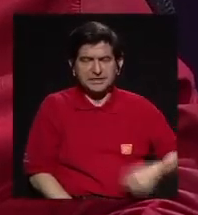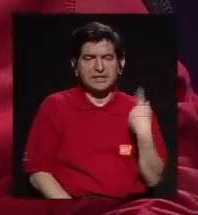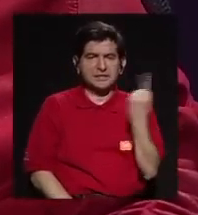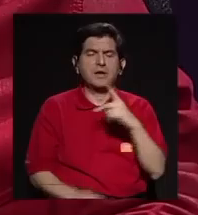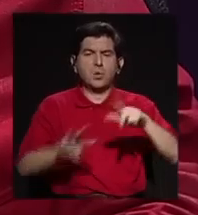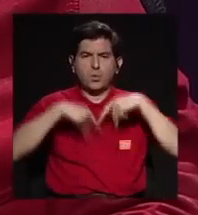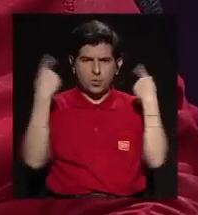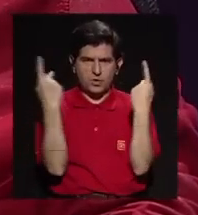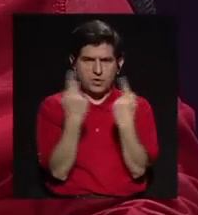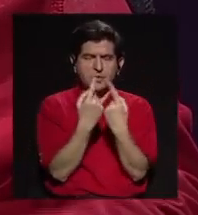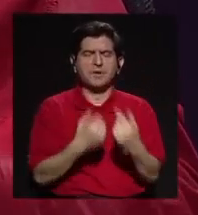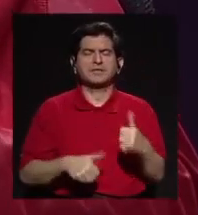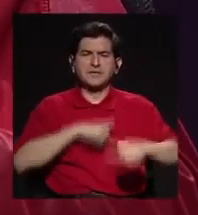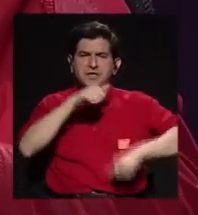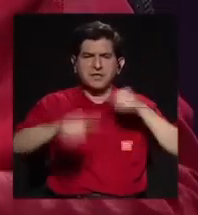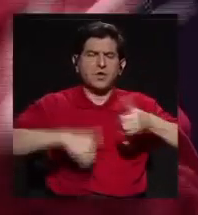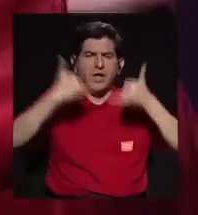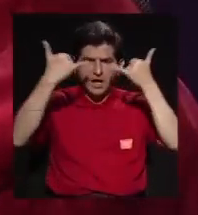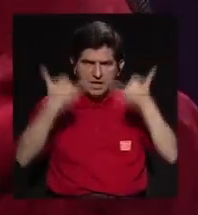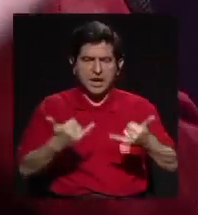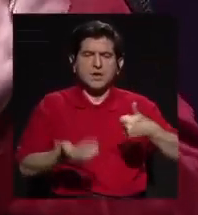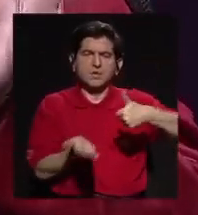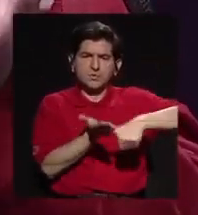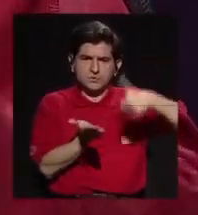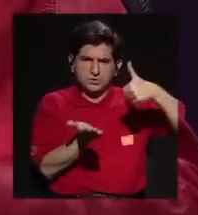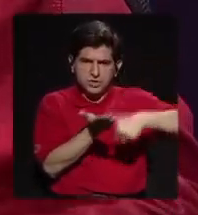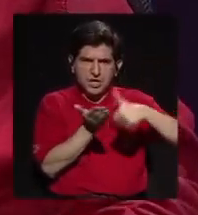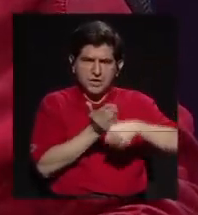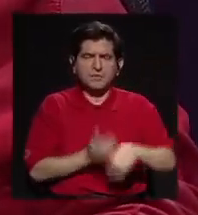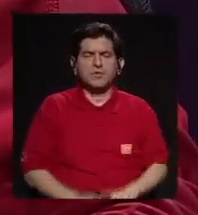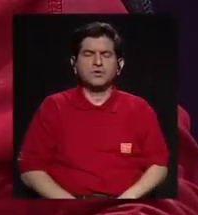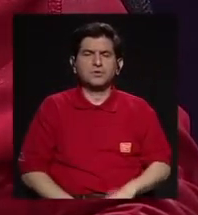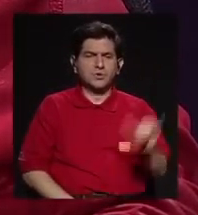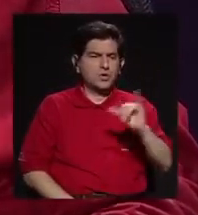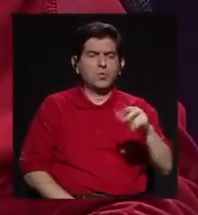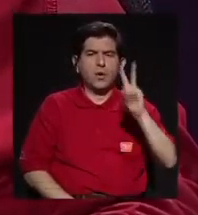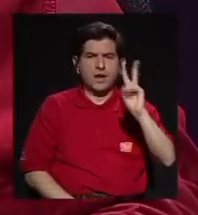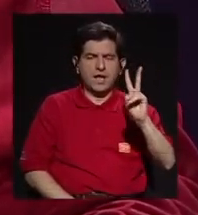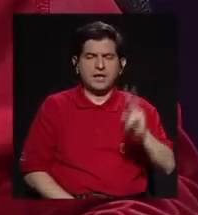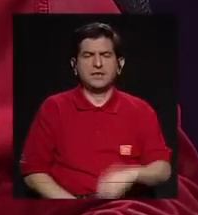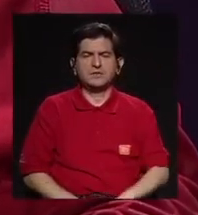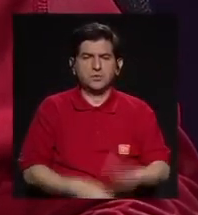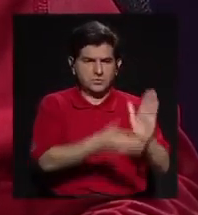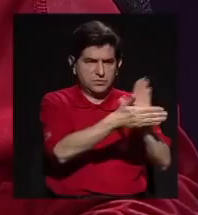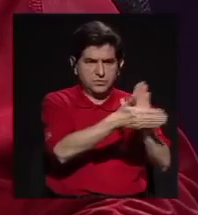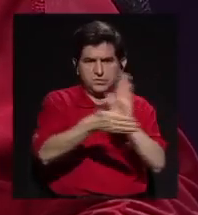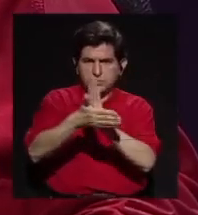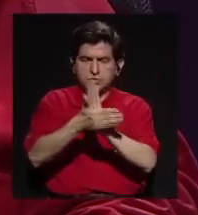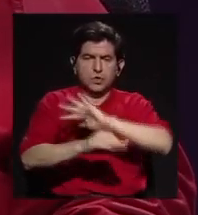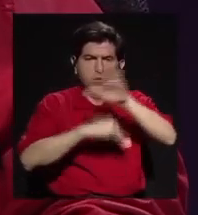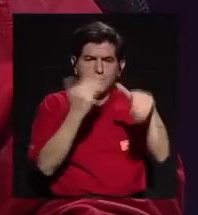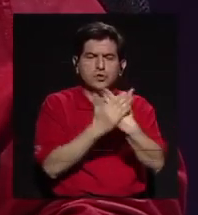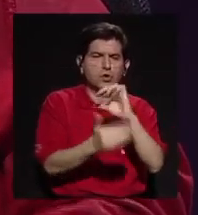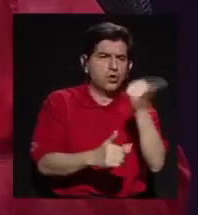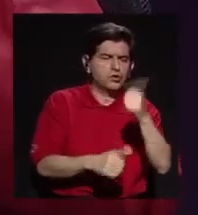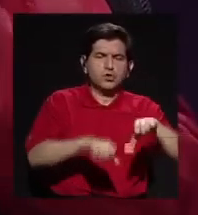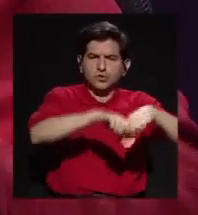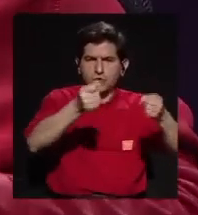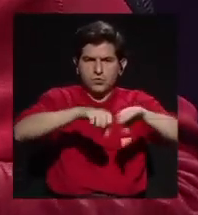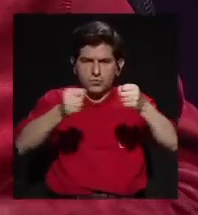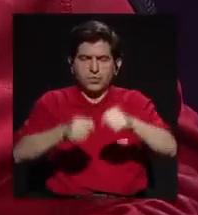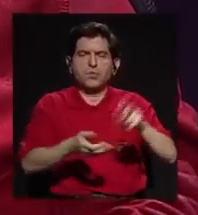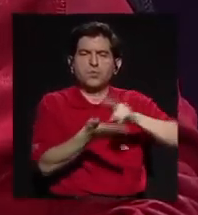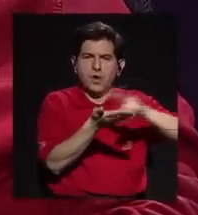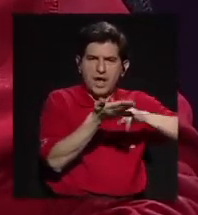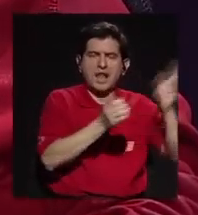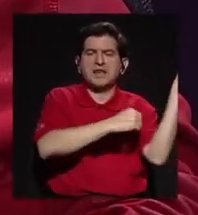único partido en esta contienda electoral que votó de manera unánime en las dos papeletas. Todos los demás partidos votaron, quebraron voto. O sea, Liberación